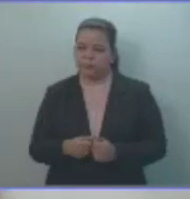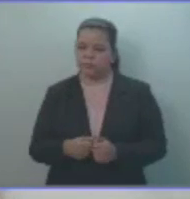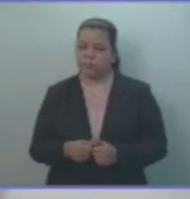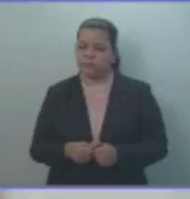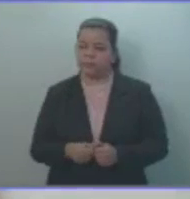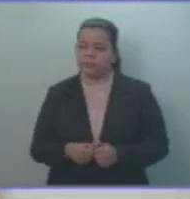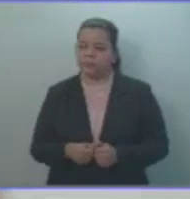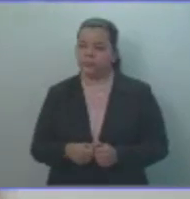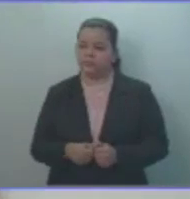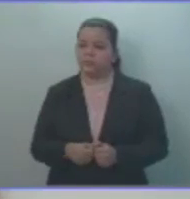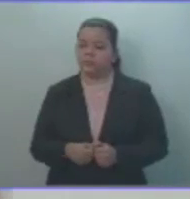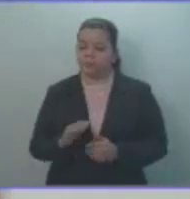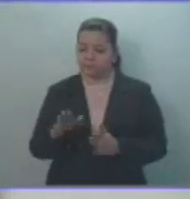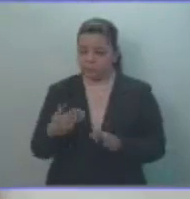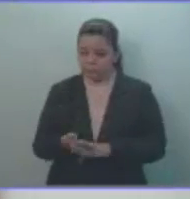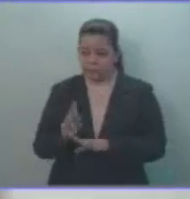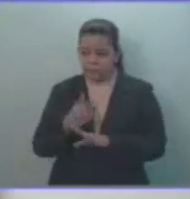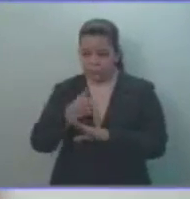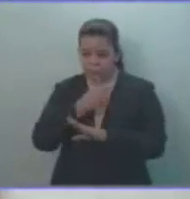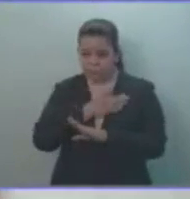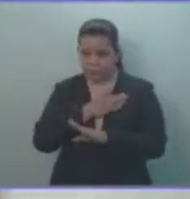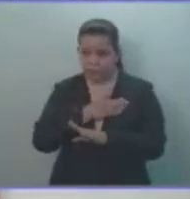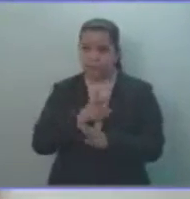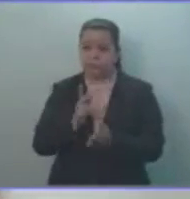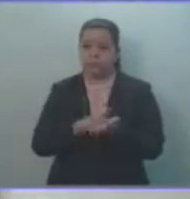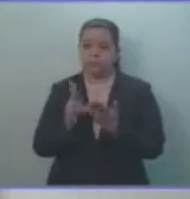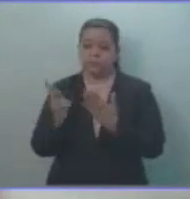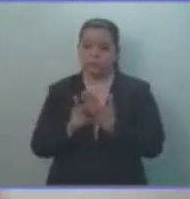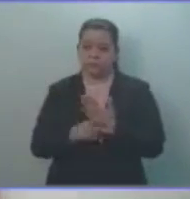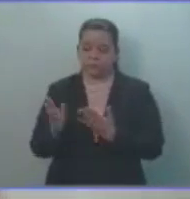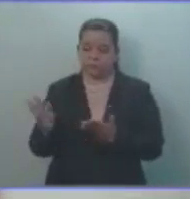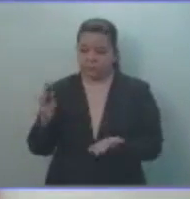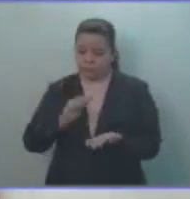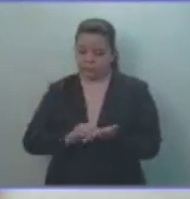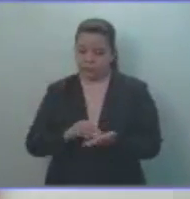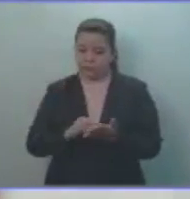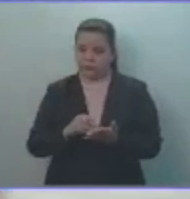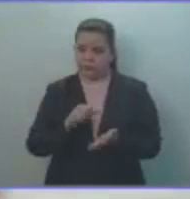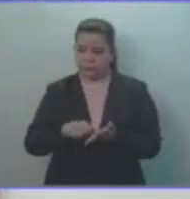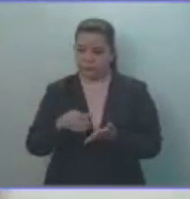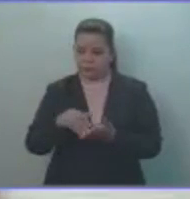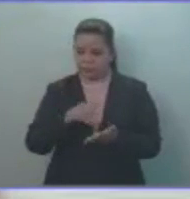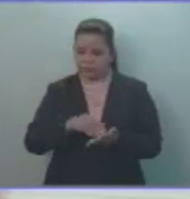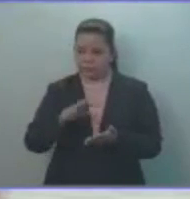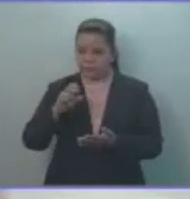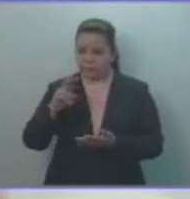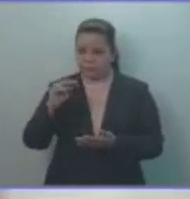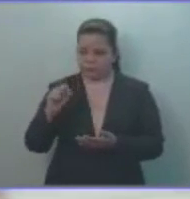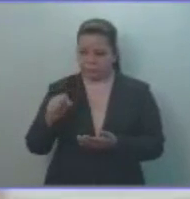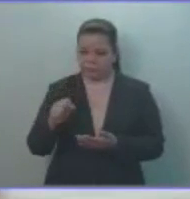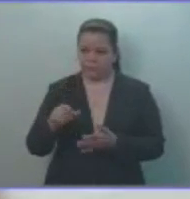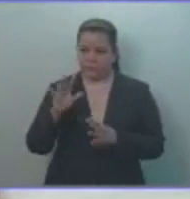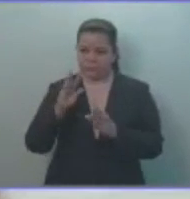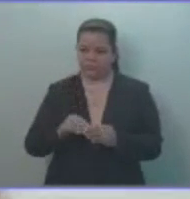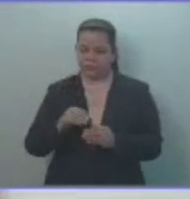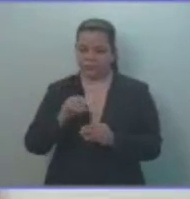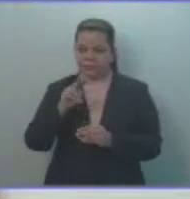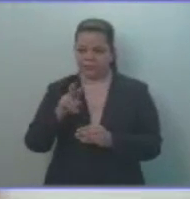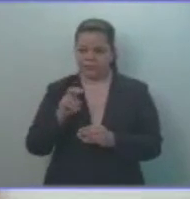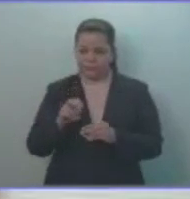otros. A lo anterior, se suma el programa de inversión municipal a través del FODES por un total de